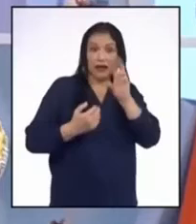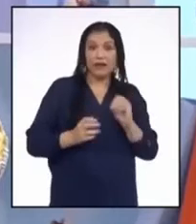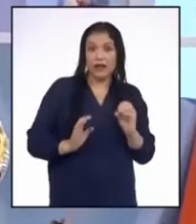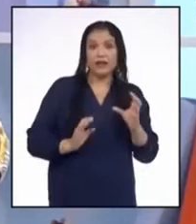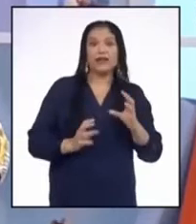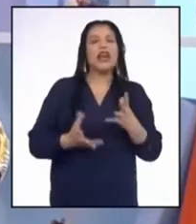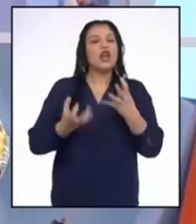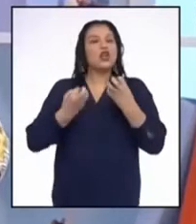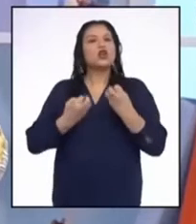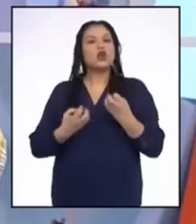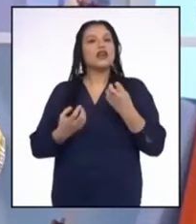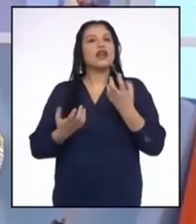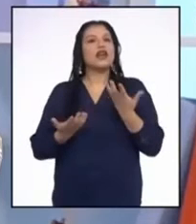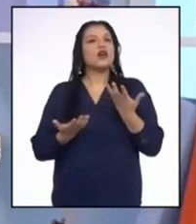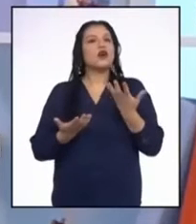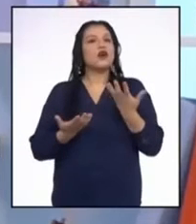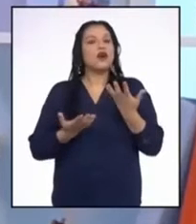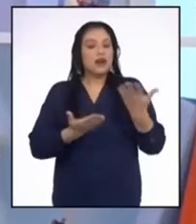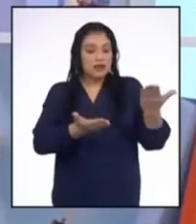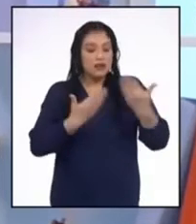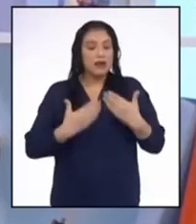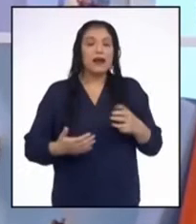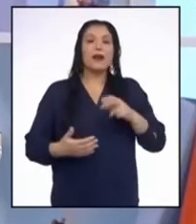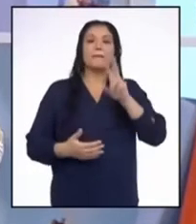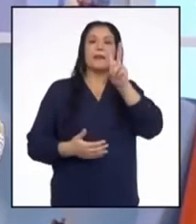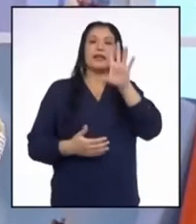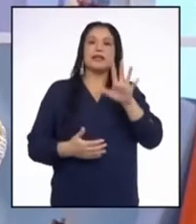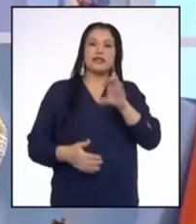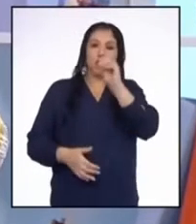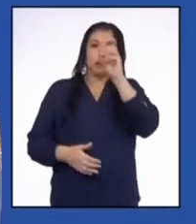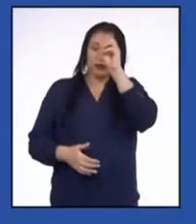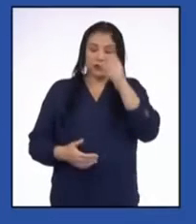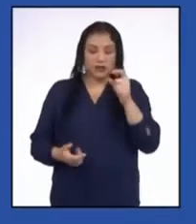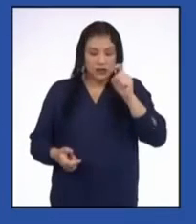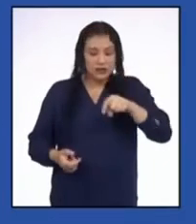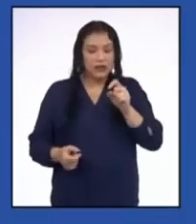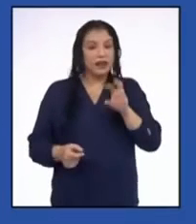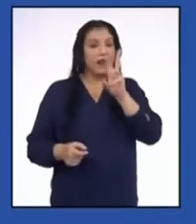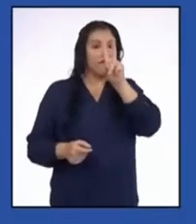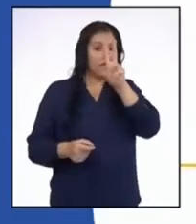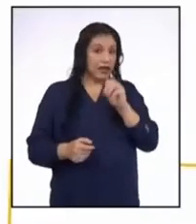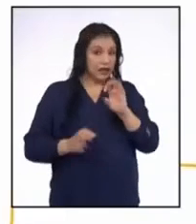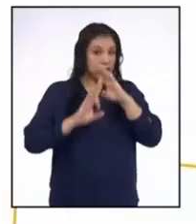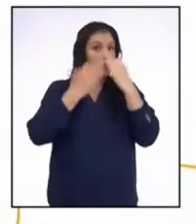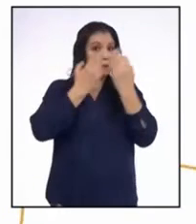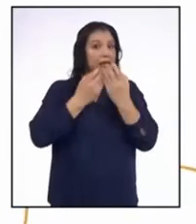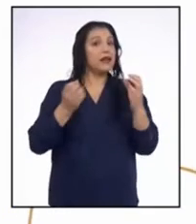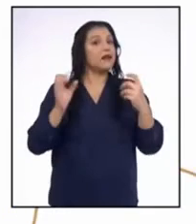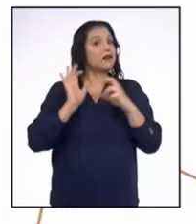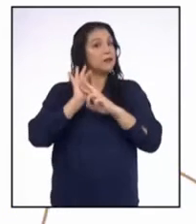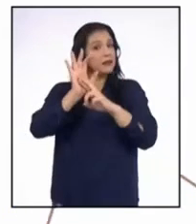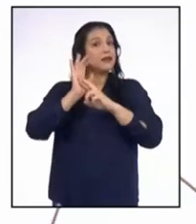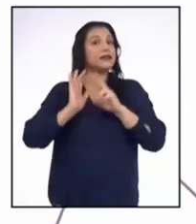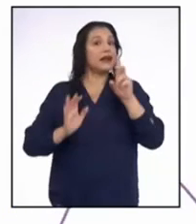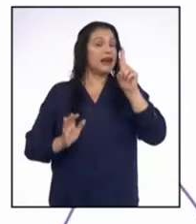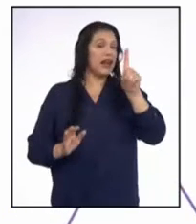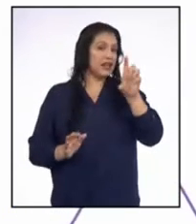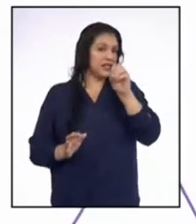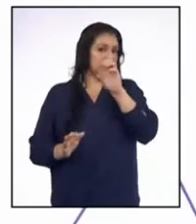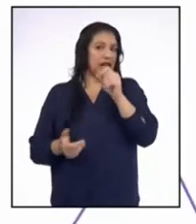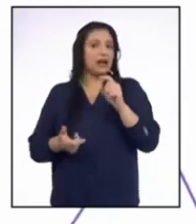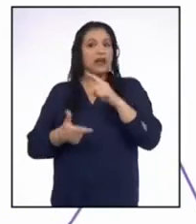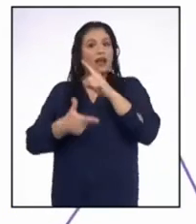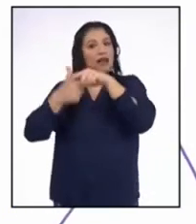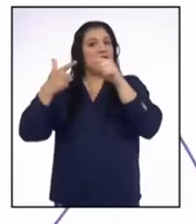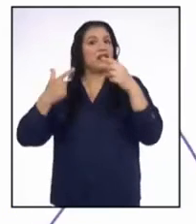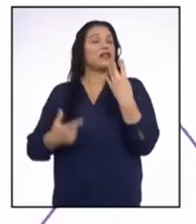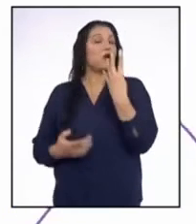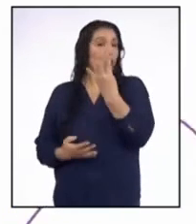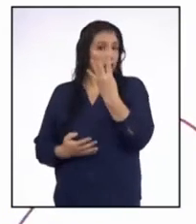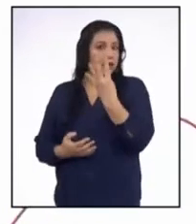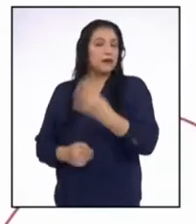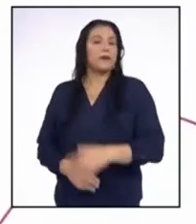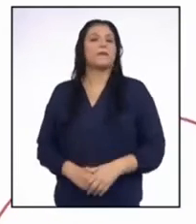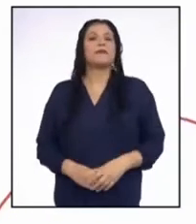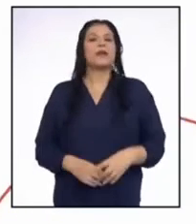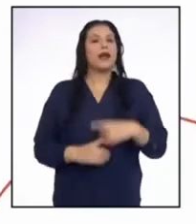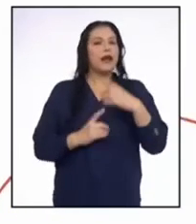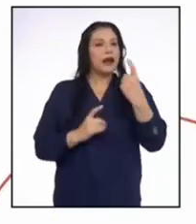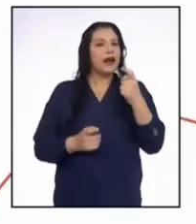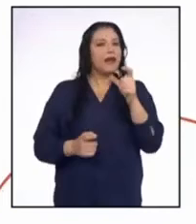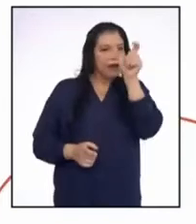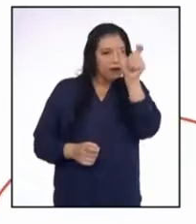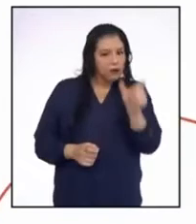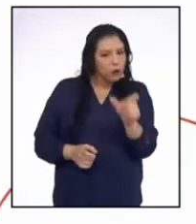regionales, tendré que tomar 20 familias que representen el 100% y dividirlo entre 4. Cada